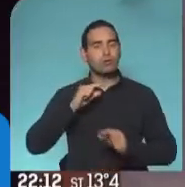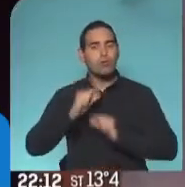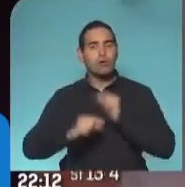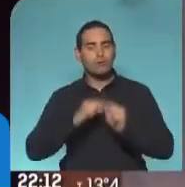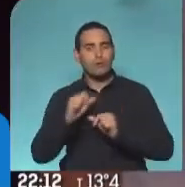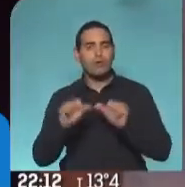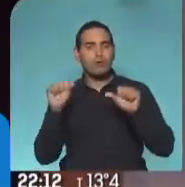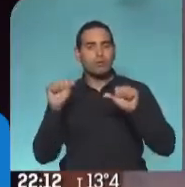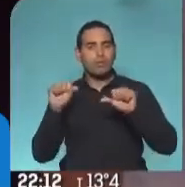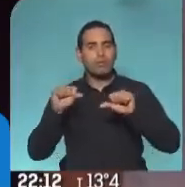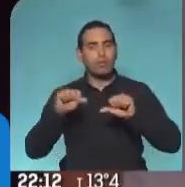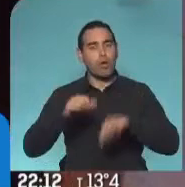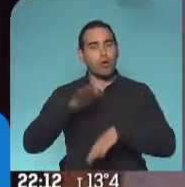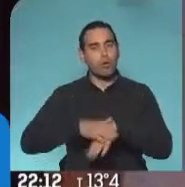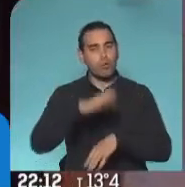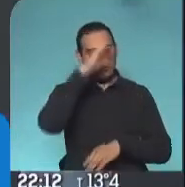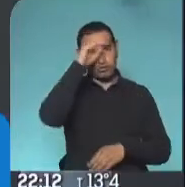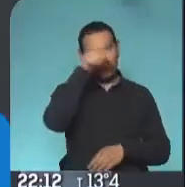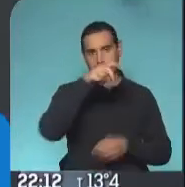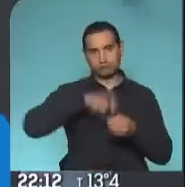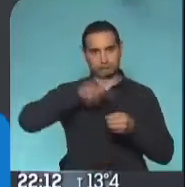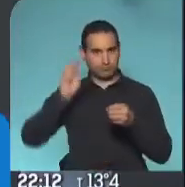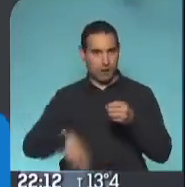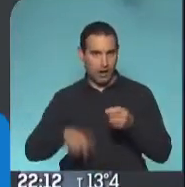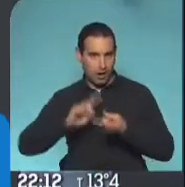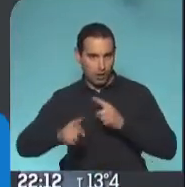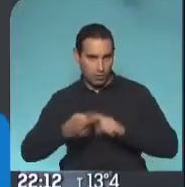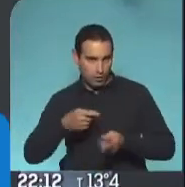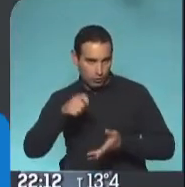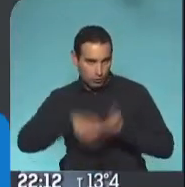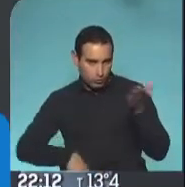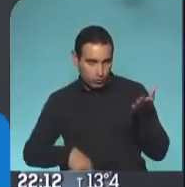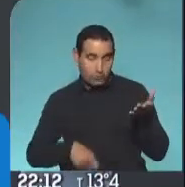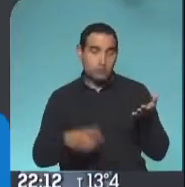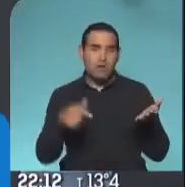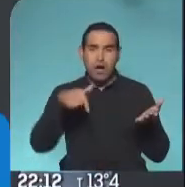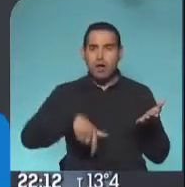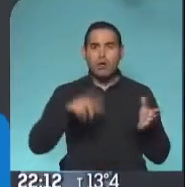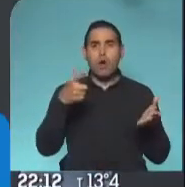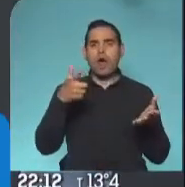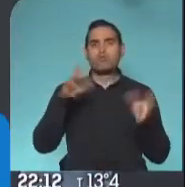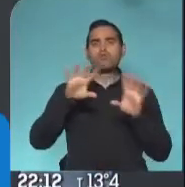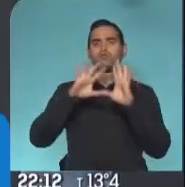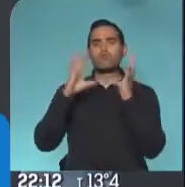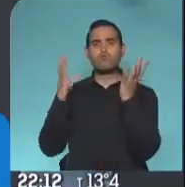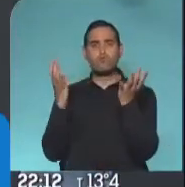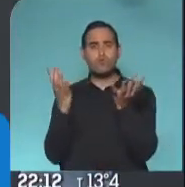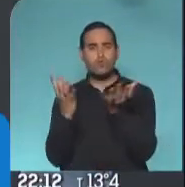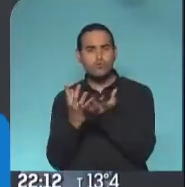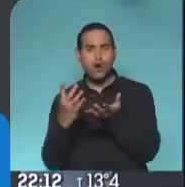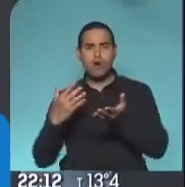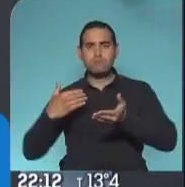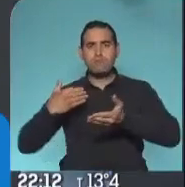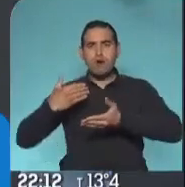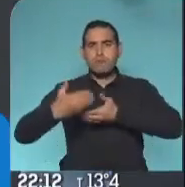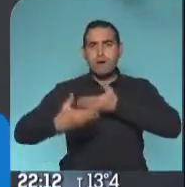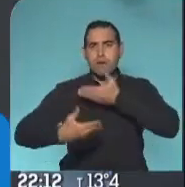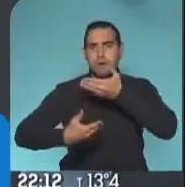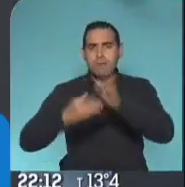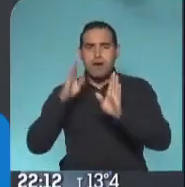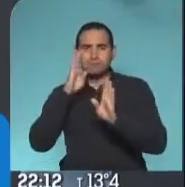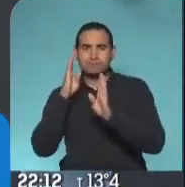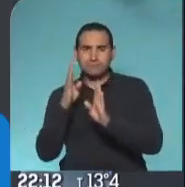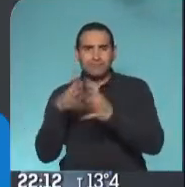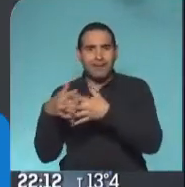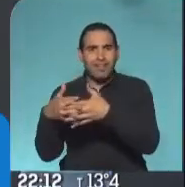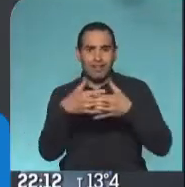la decisión de Trump de salir de este acuerdo y de denunciarlo. Entonces, ya no hay un mundo que mire o que marche, aunque sea lentamente, hacia el mismo lugar, sino